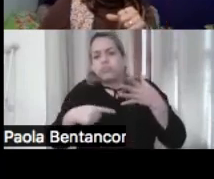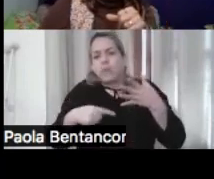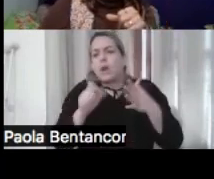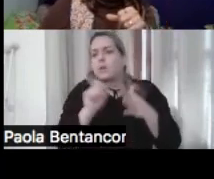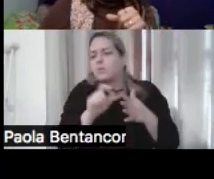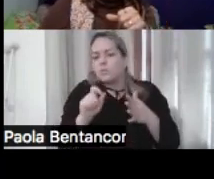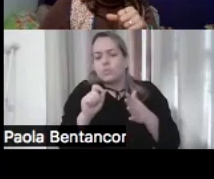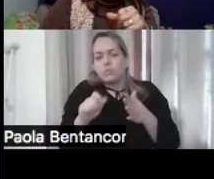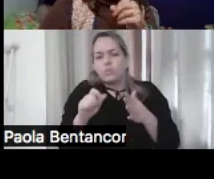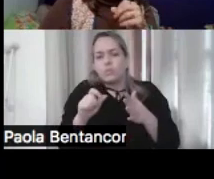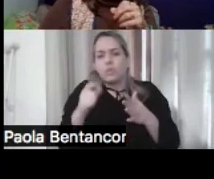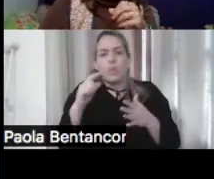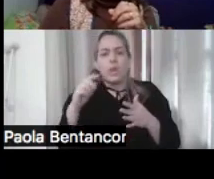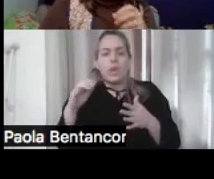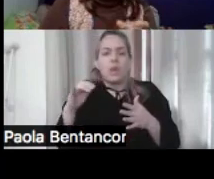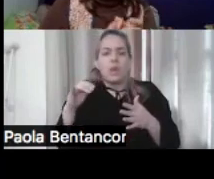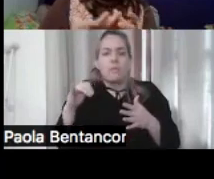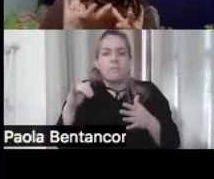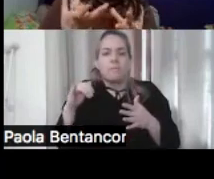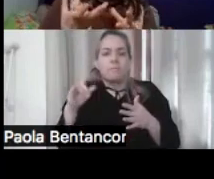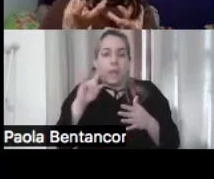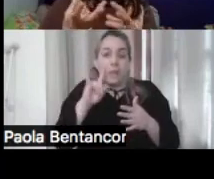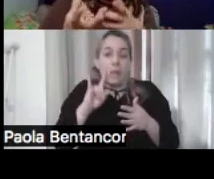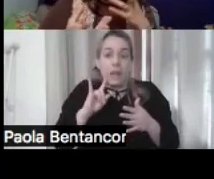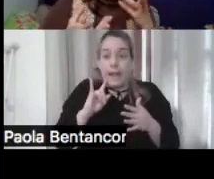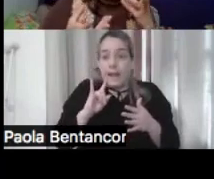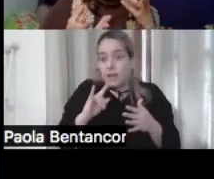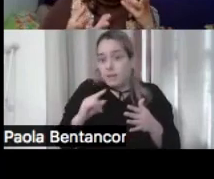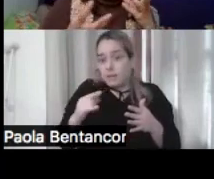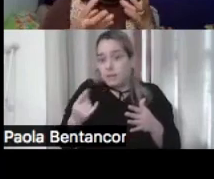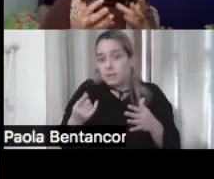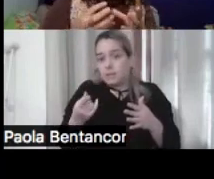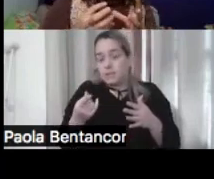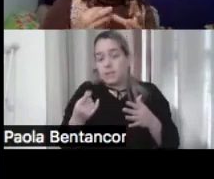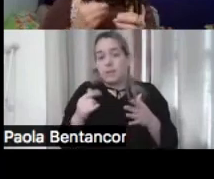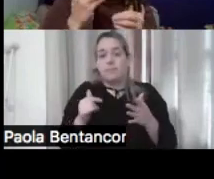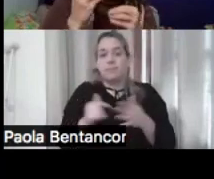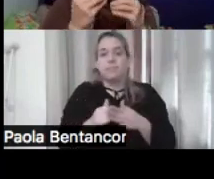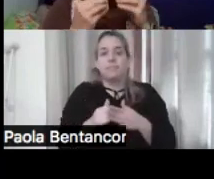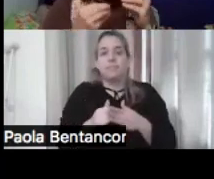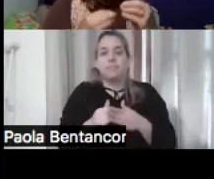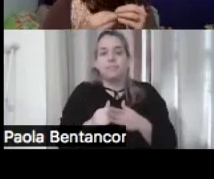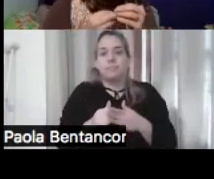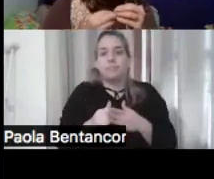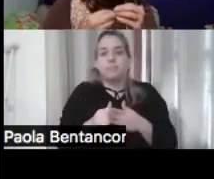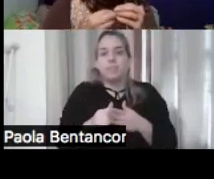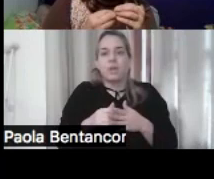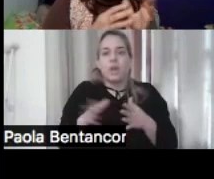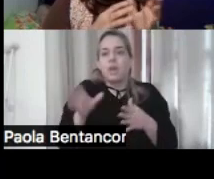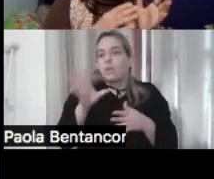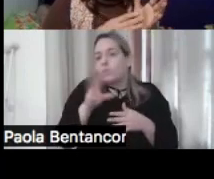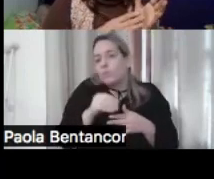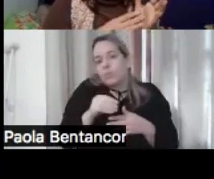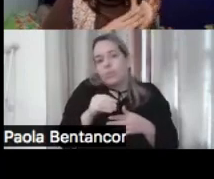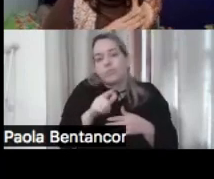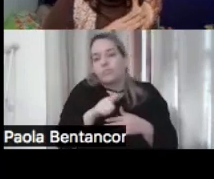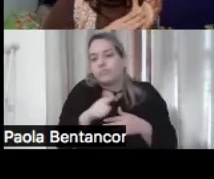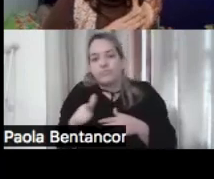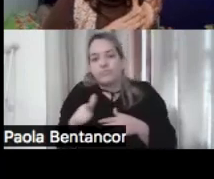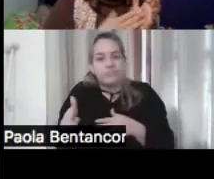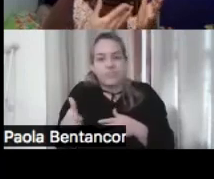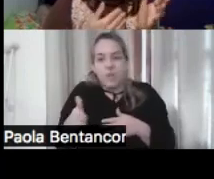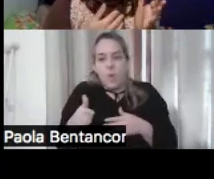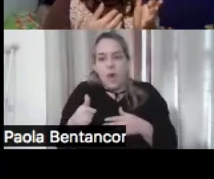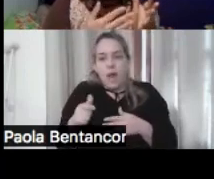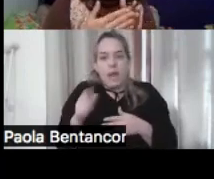casos implicaba supuestamente no tener un manejo del todo específico de los